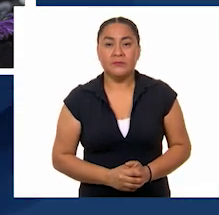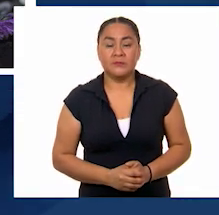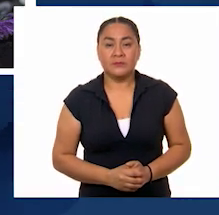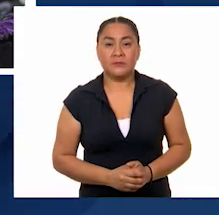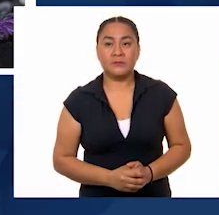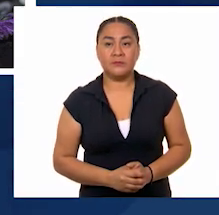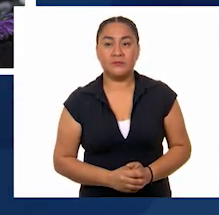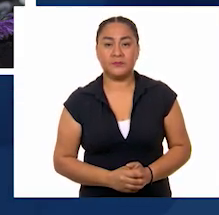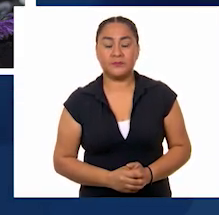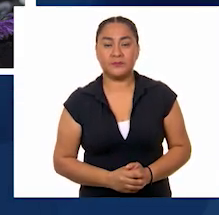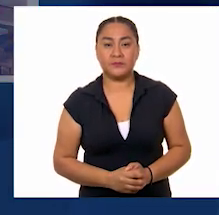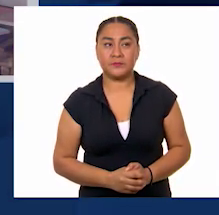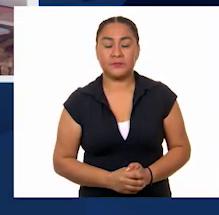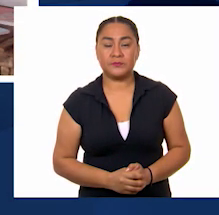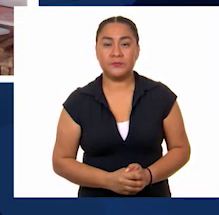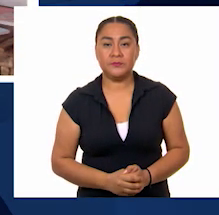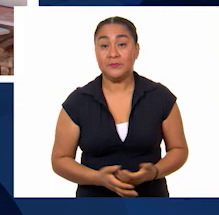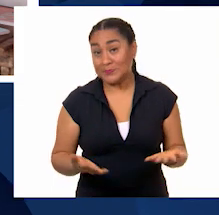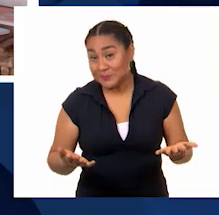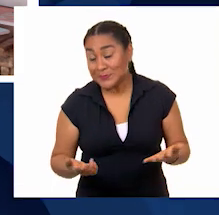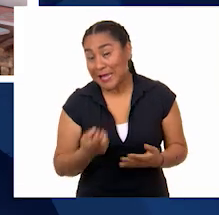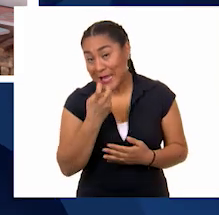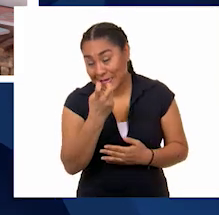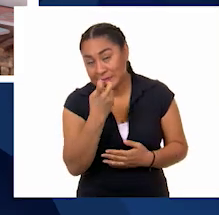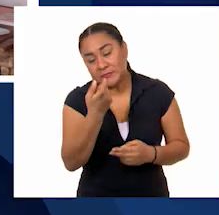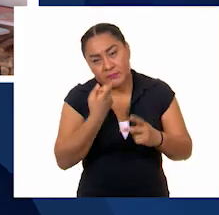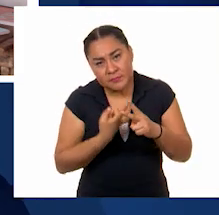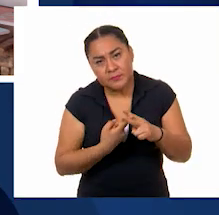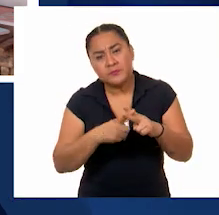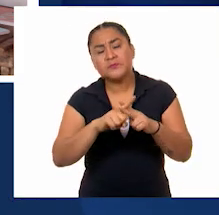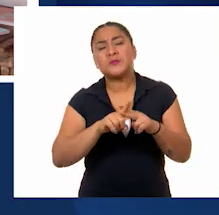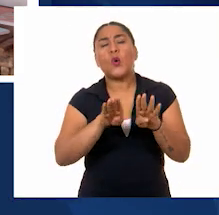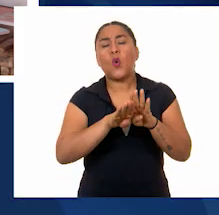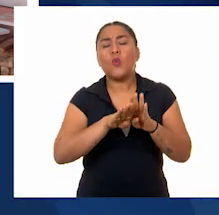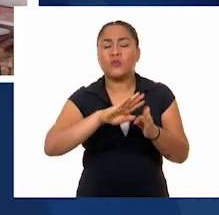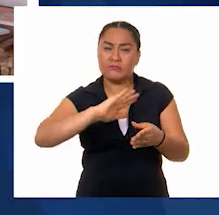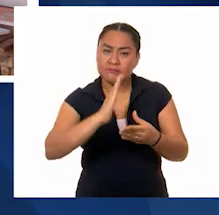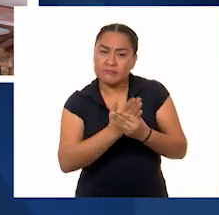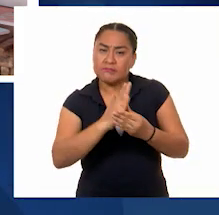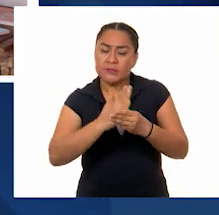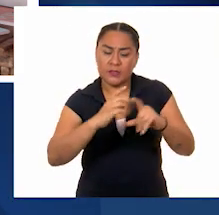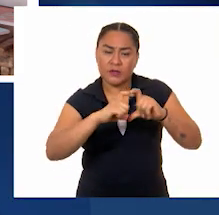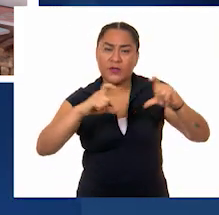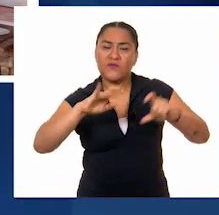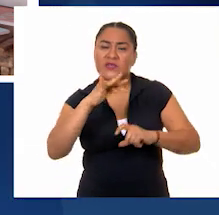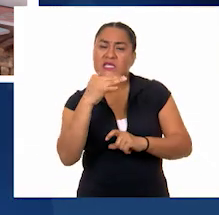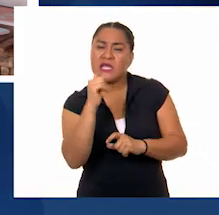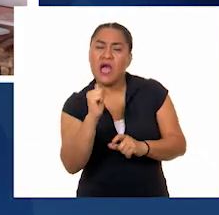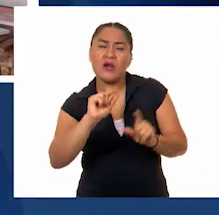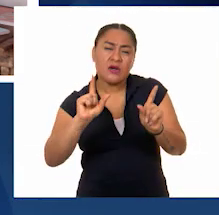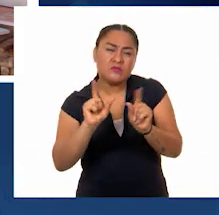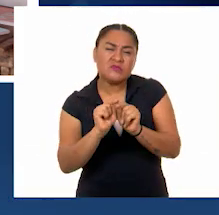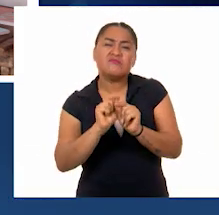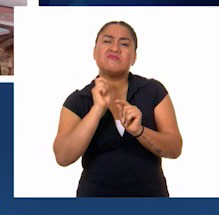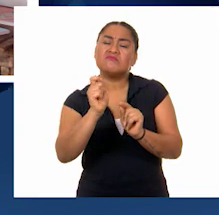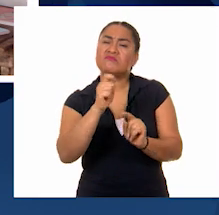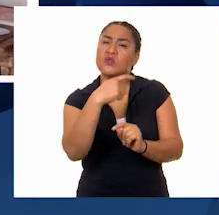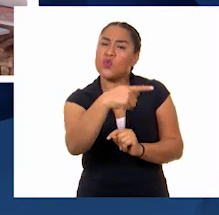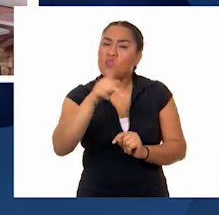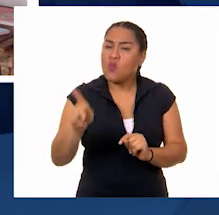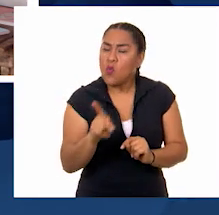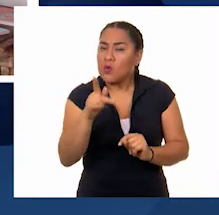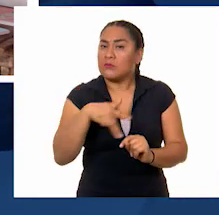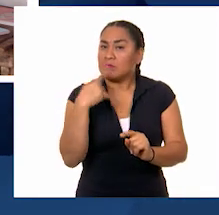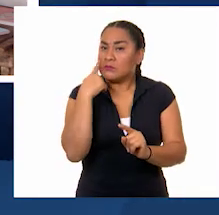mongu. Así iniciarán una colección de fichas de resumen sobre la cosmovisión de su